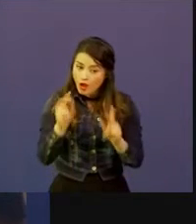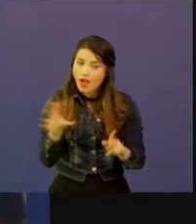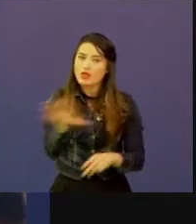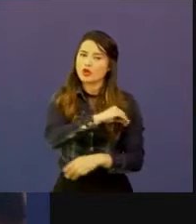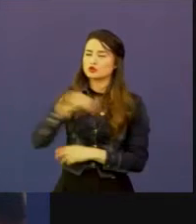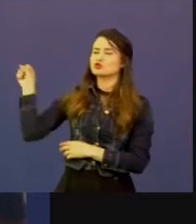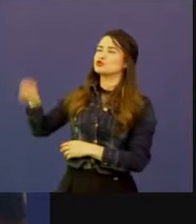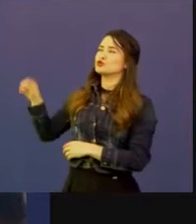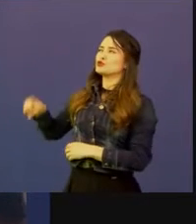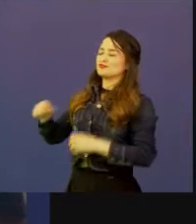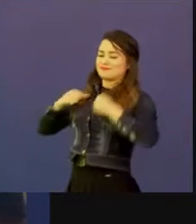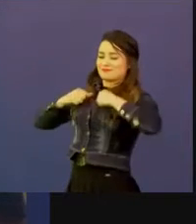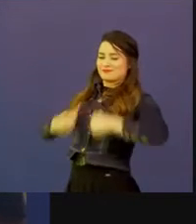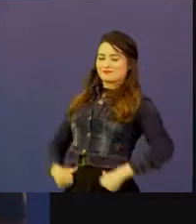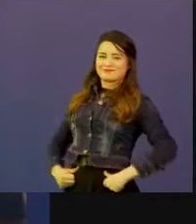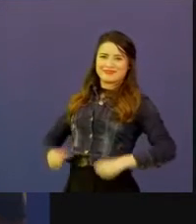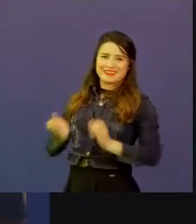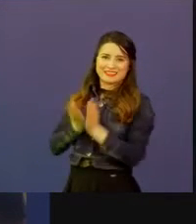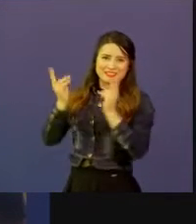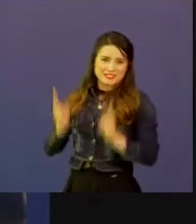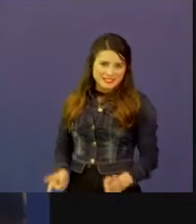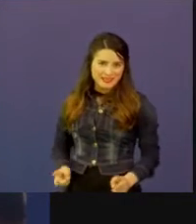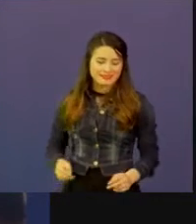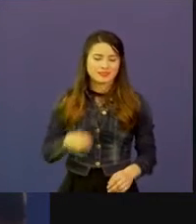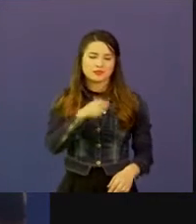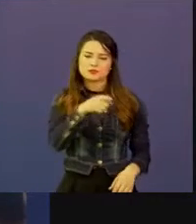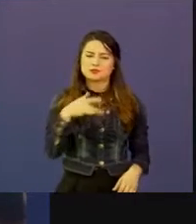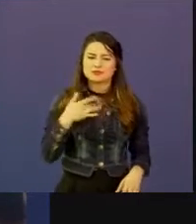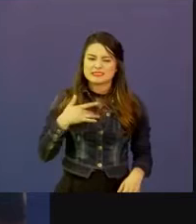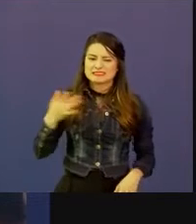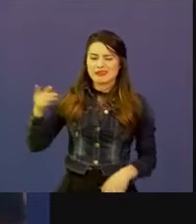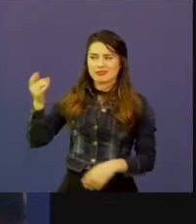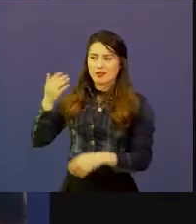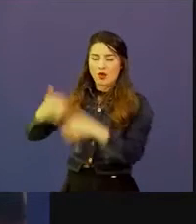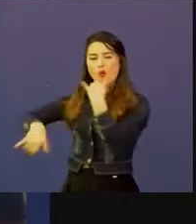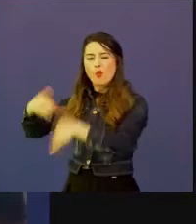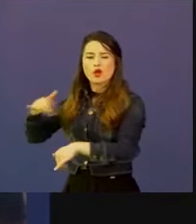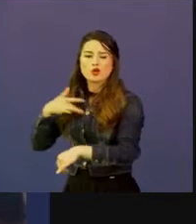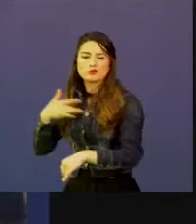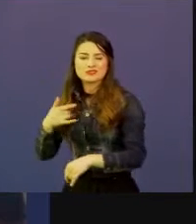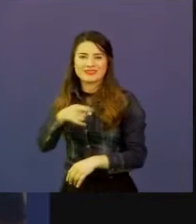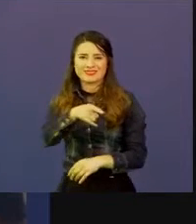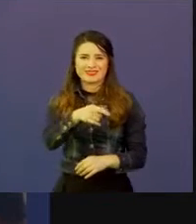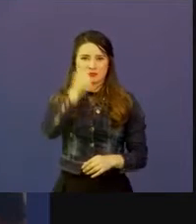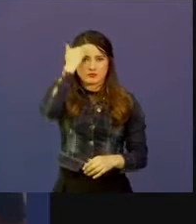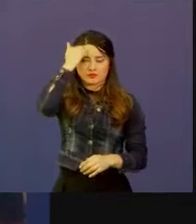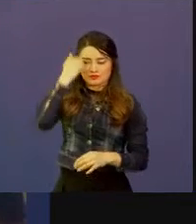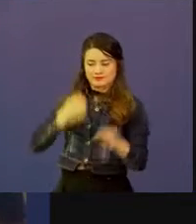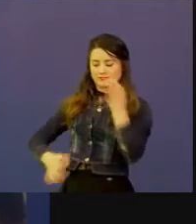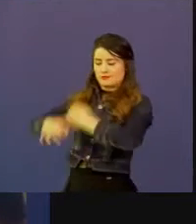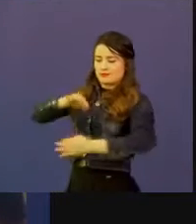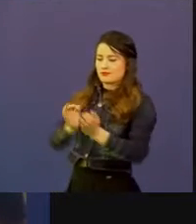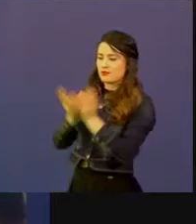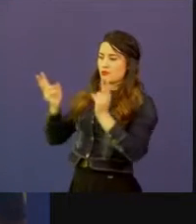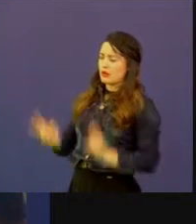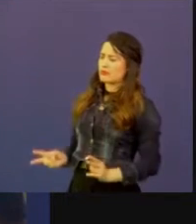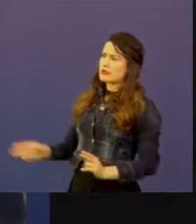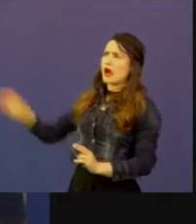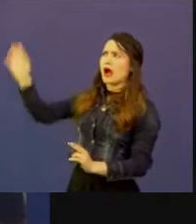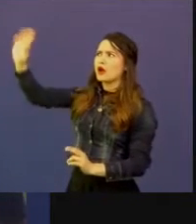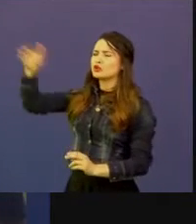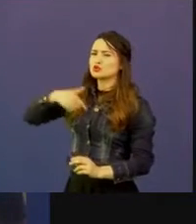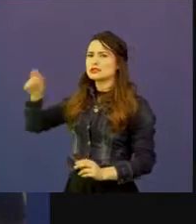Entonces, tratamos de que él vivenciara esas situaciones, de que él expresara sus necesidades y de alguna manera de hacerlo